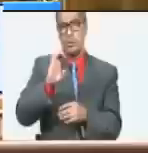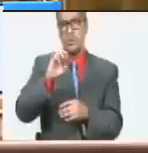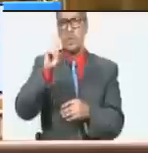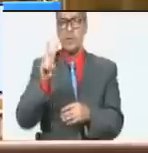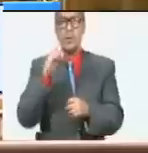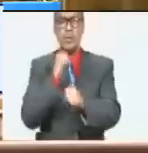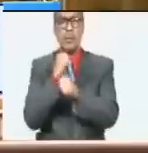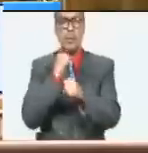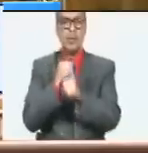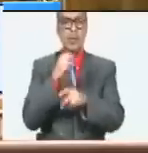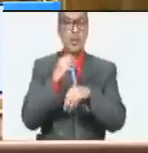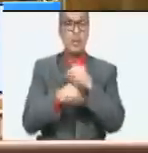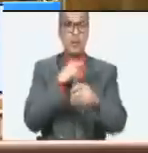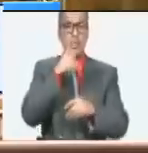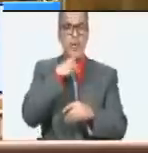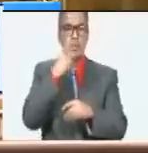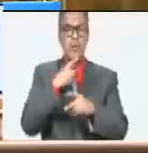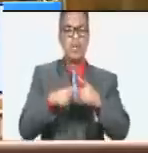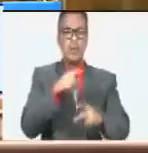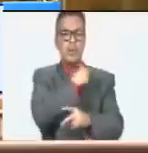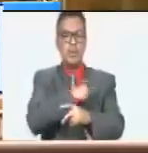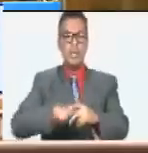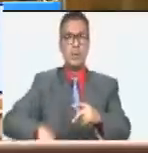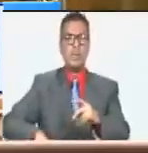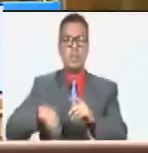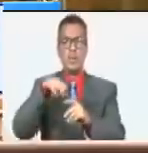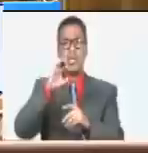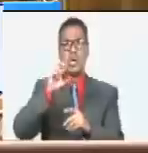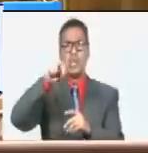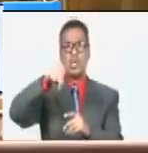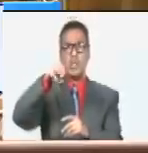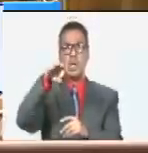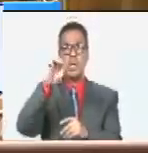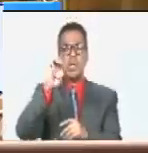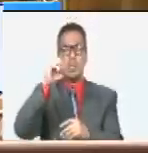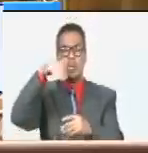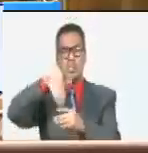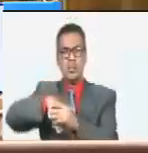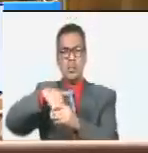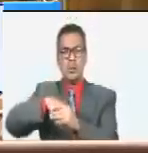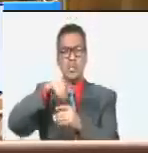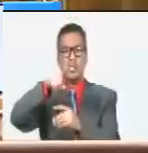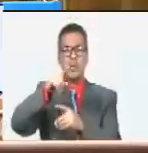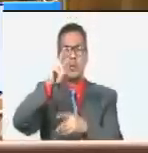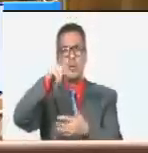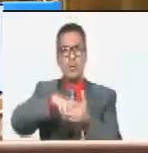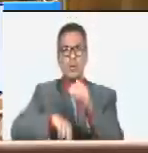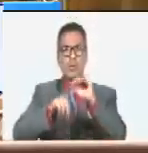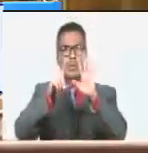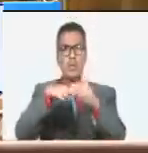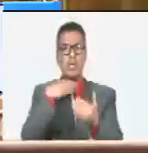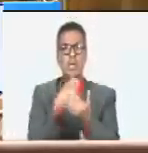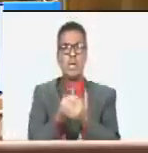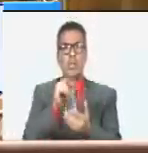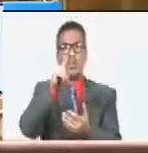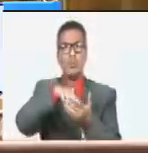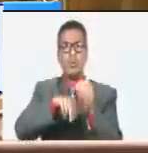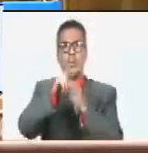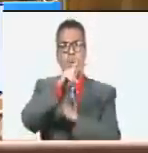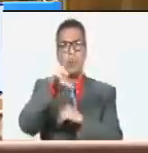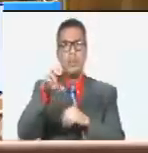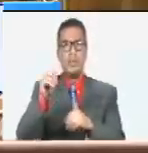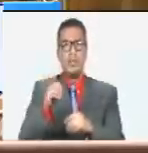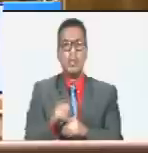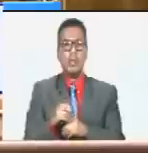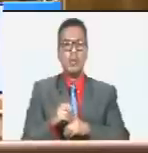funciones políticas como presidenta del Consejo Nacional Electoral desde el año 2006 hasta 2020, cuando el presidente